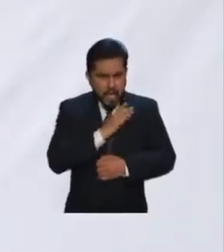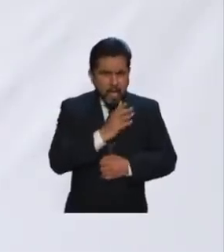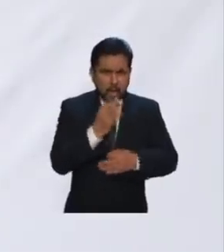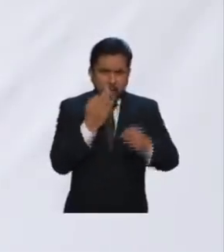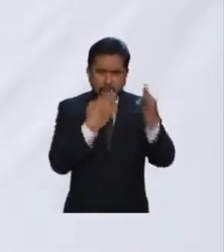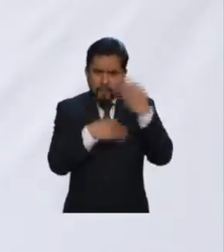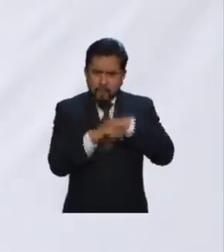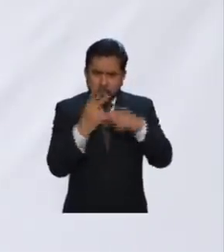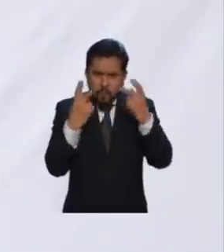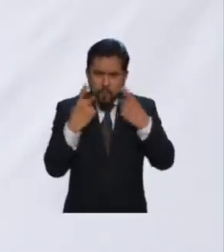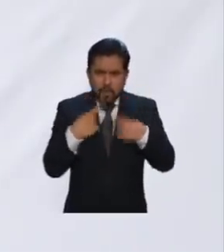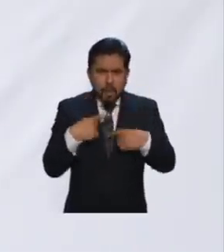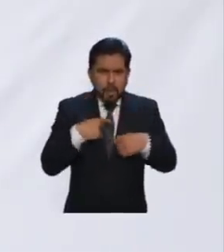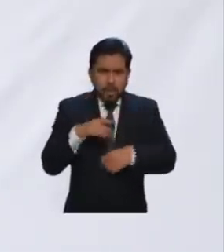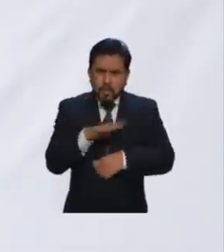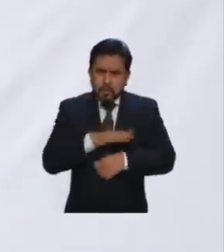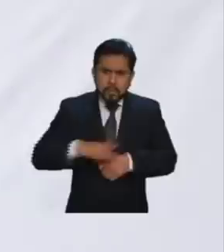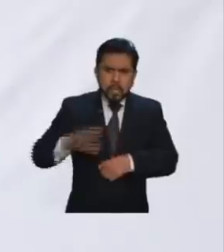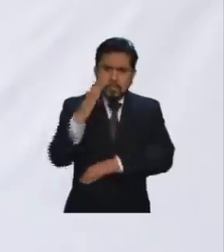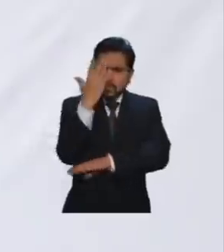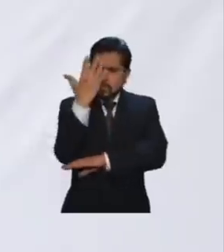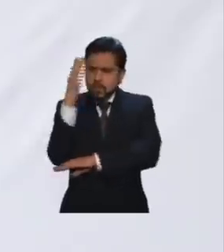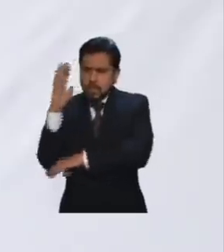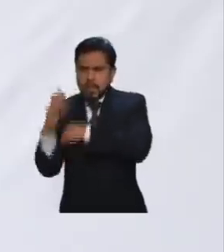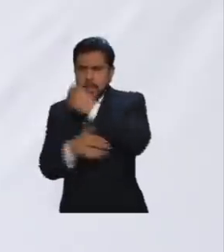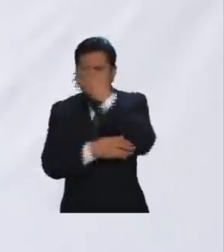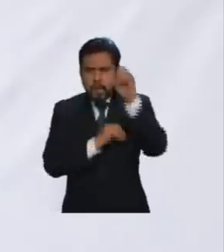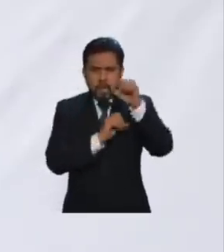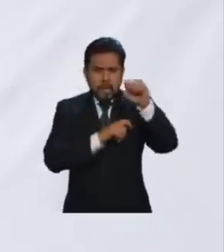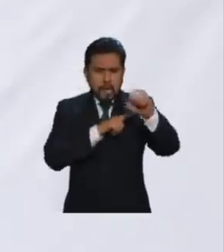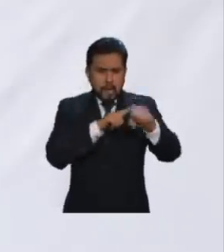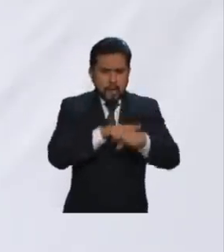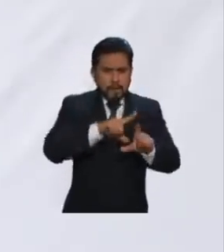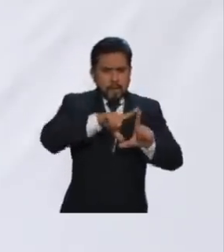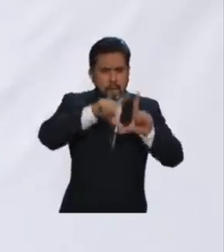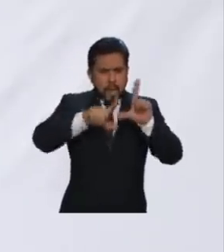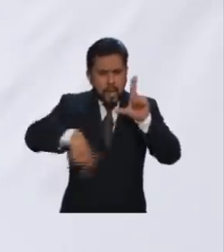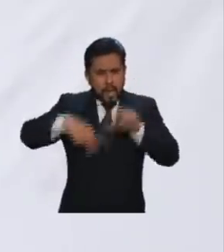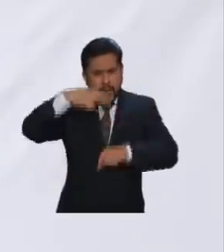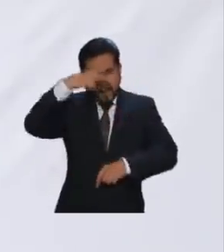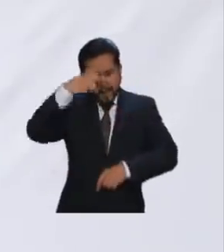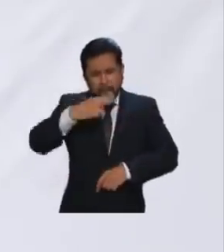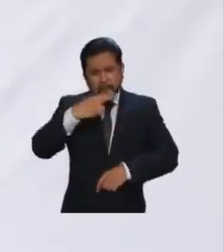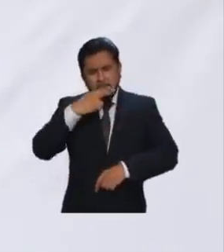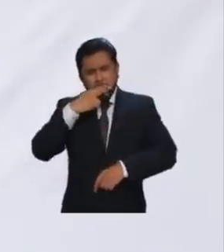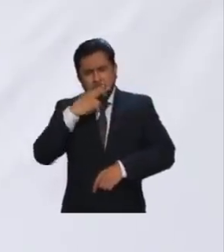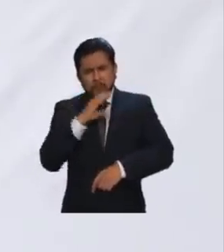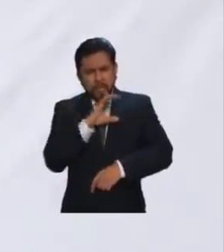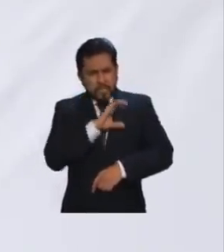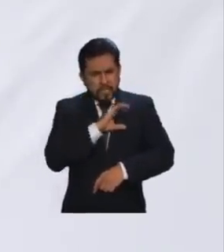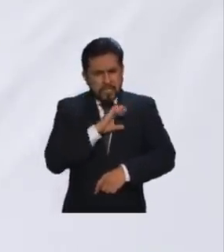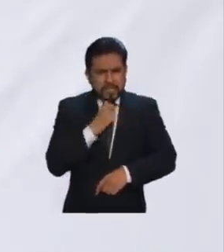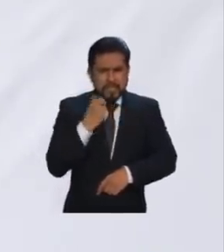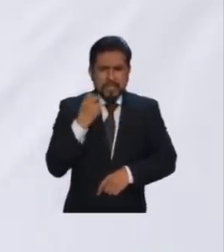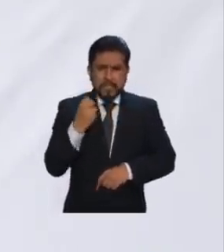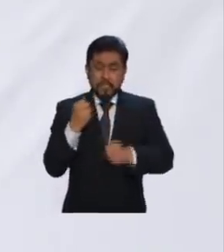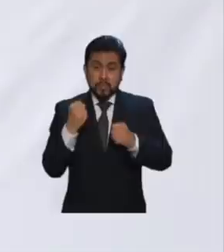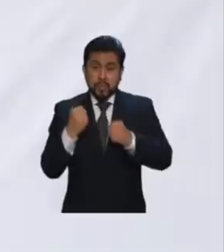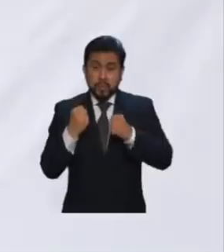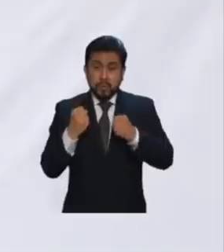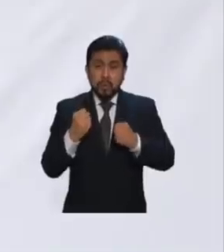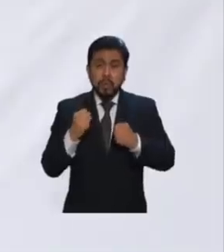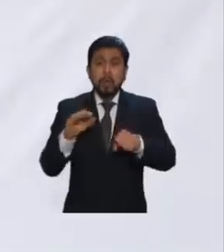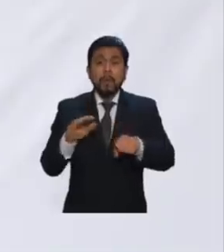la naturaleza y amor también a la patria. Porque este proyecto también es un proyecto que construye una